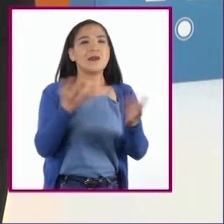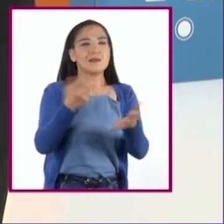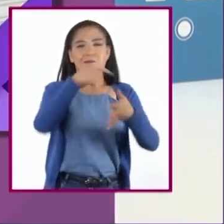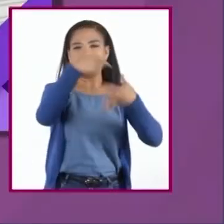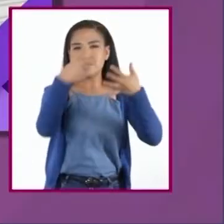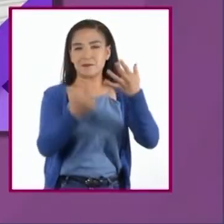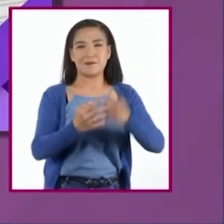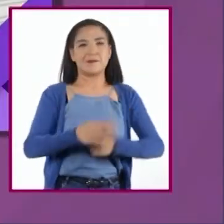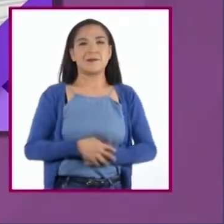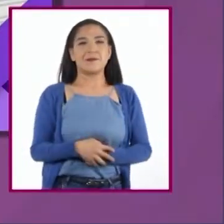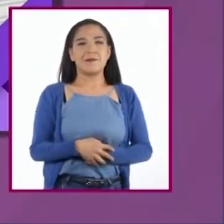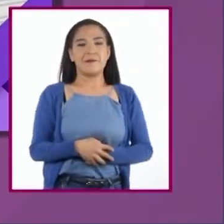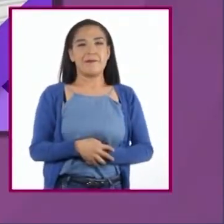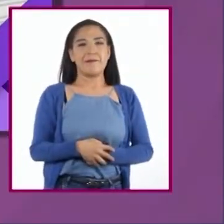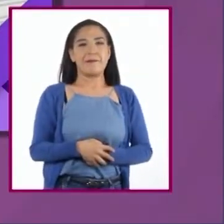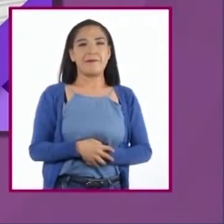propone.